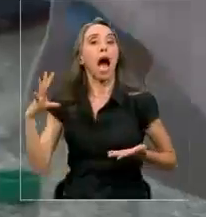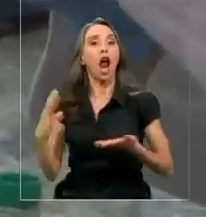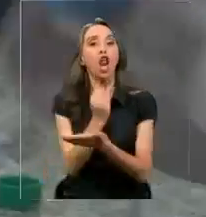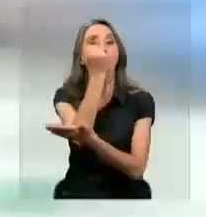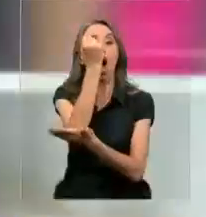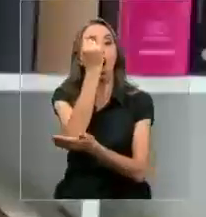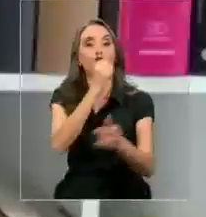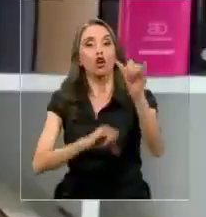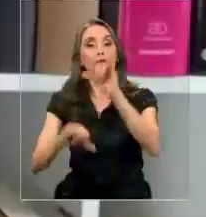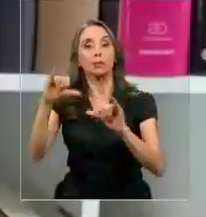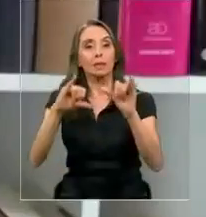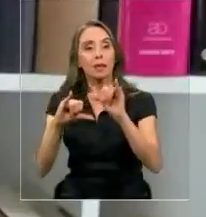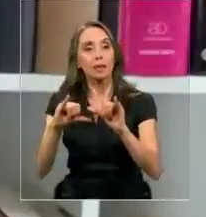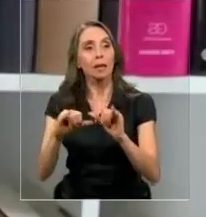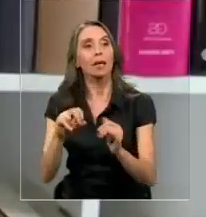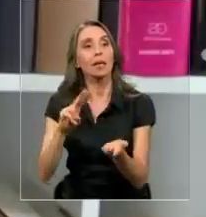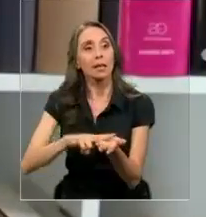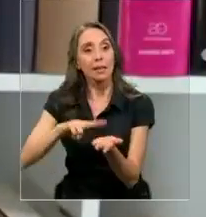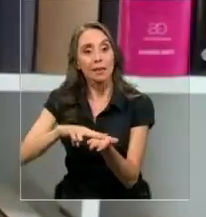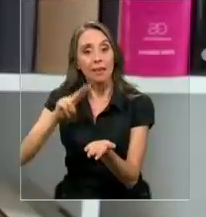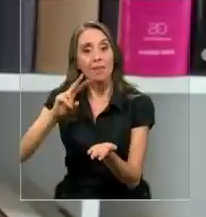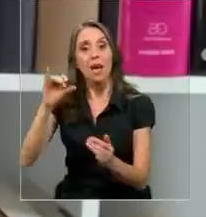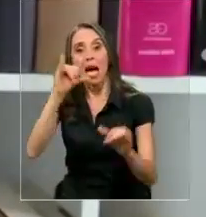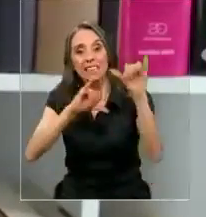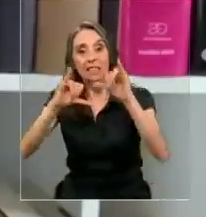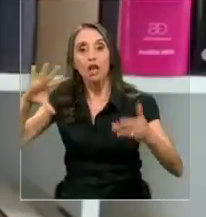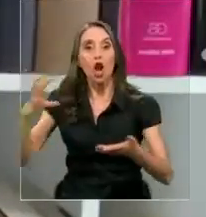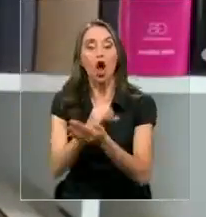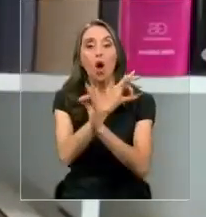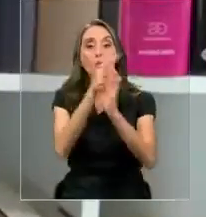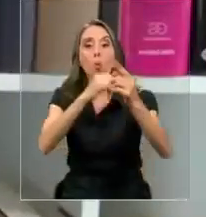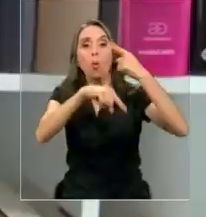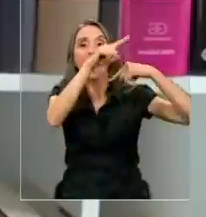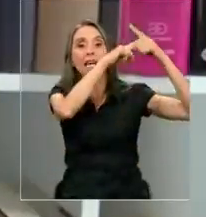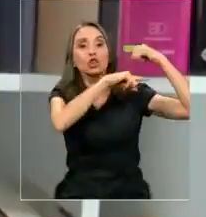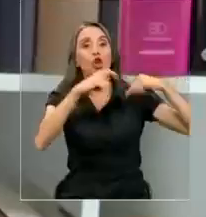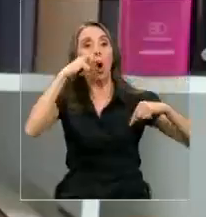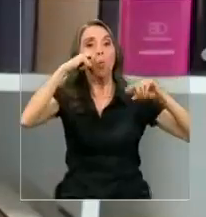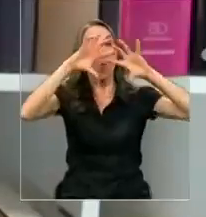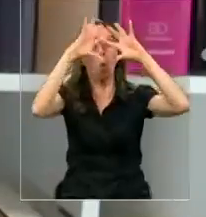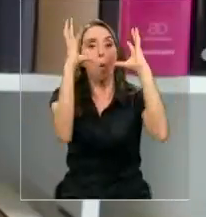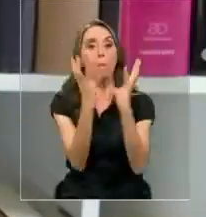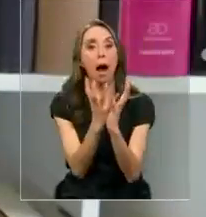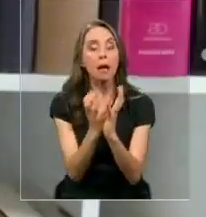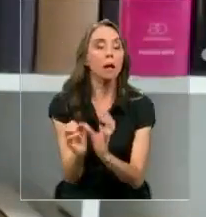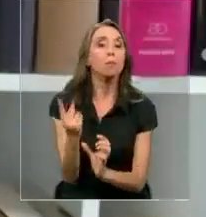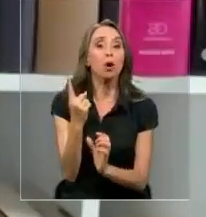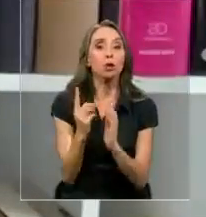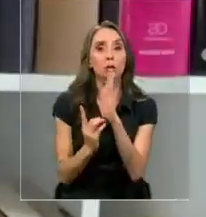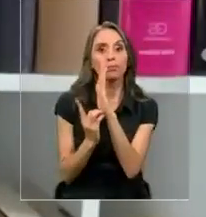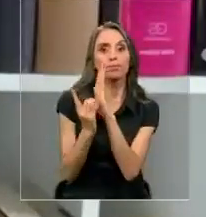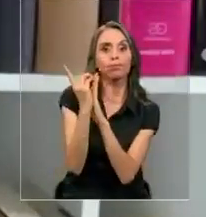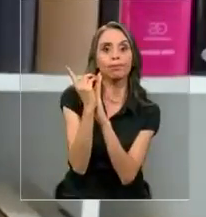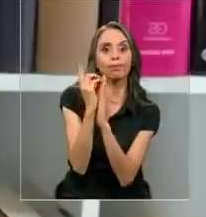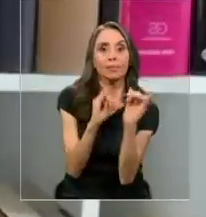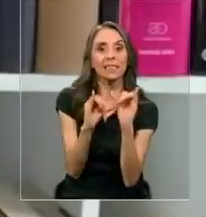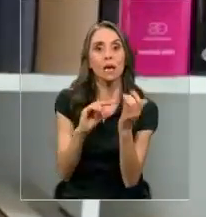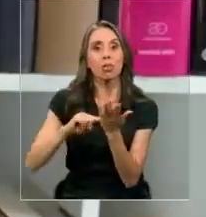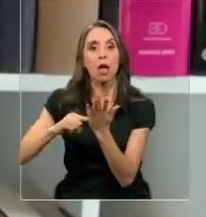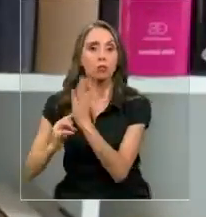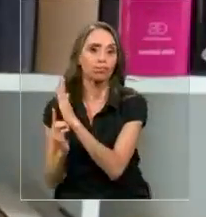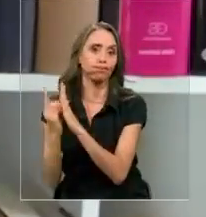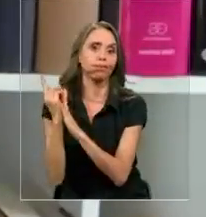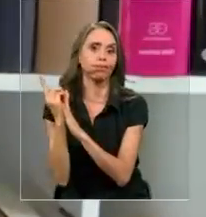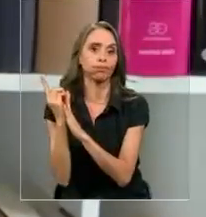de la ciencia. Lo que ciertamente es un logro científico sin precedentes en la historia de nuestra especie. En primer lugar, por el gran avance de la ciencia y la